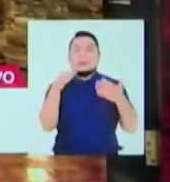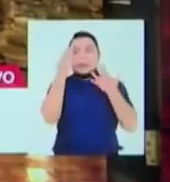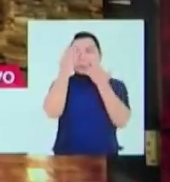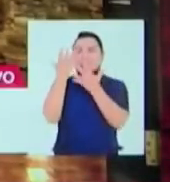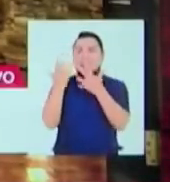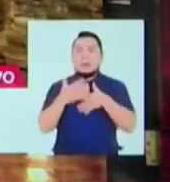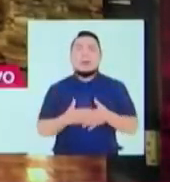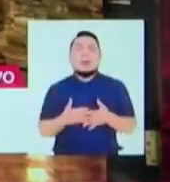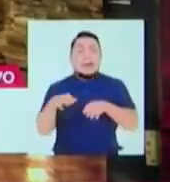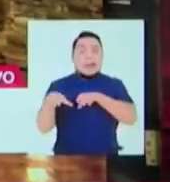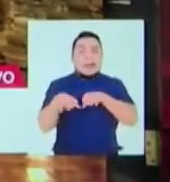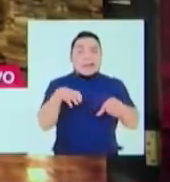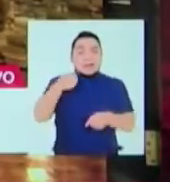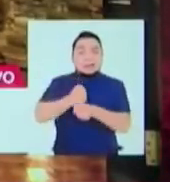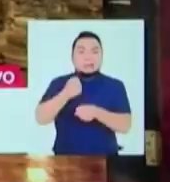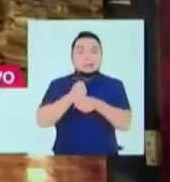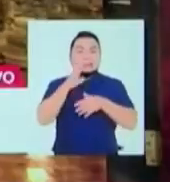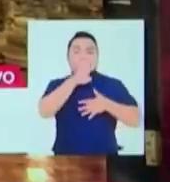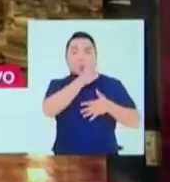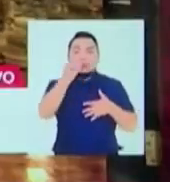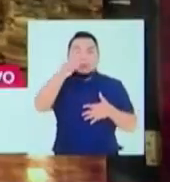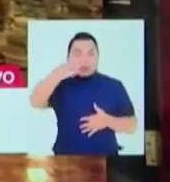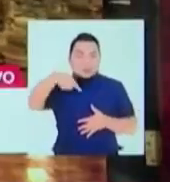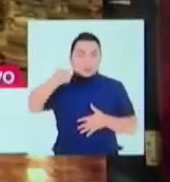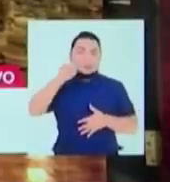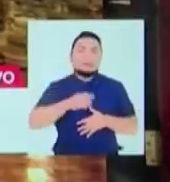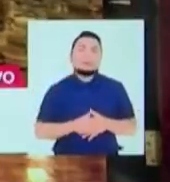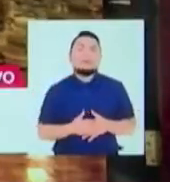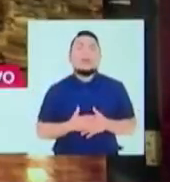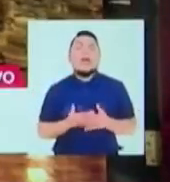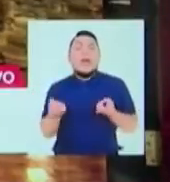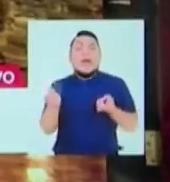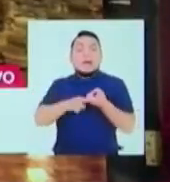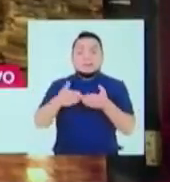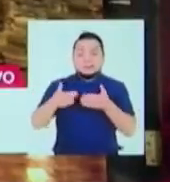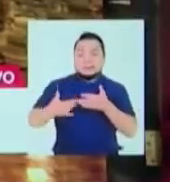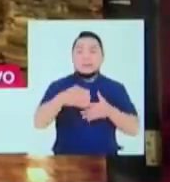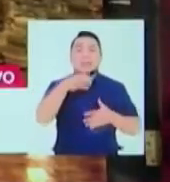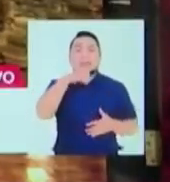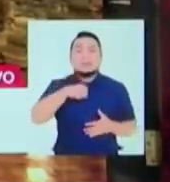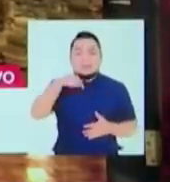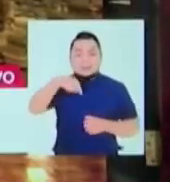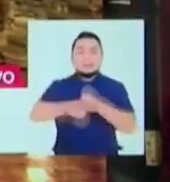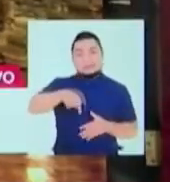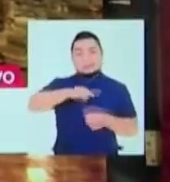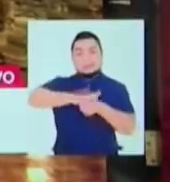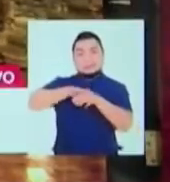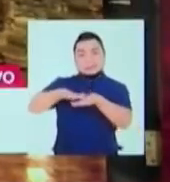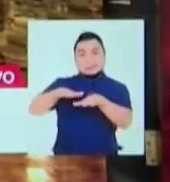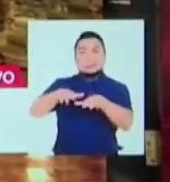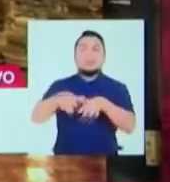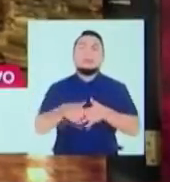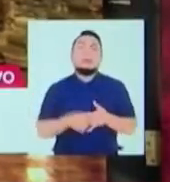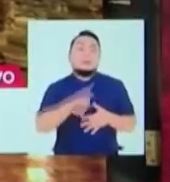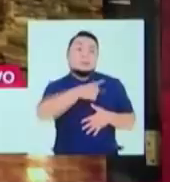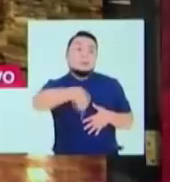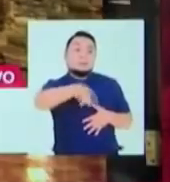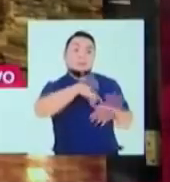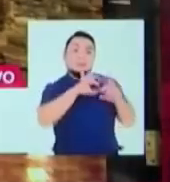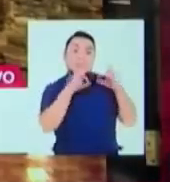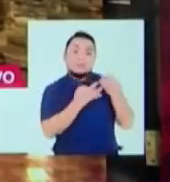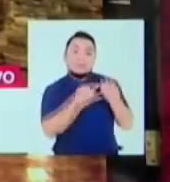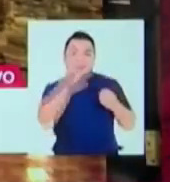internacional, y como es obvio, está enterado de lo que está pasando. Desde mi punto de vista, y probablemente esté errado, por eso le pregunto a